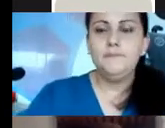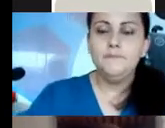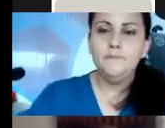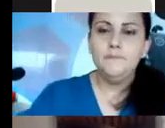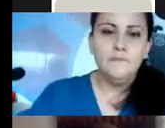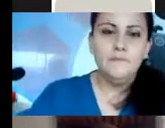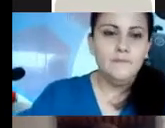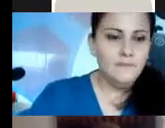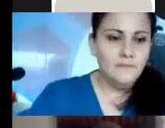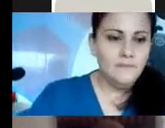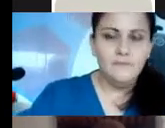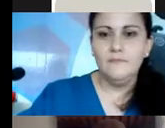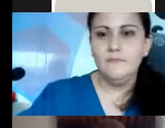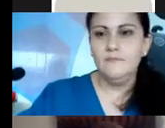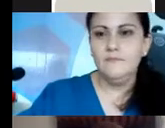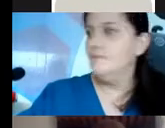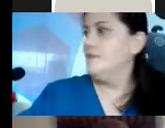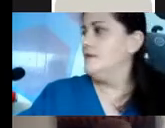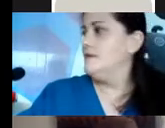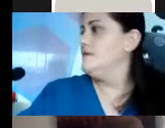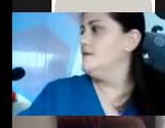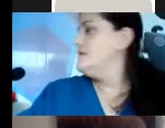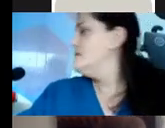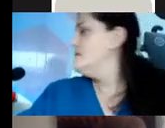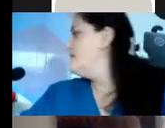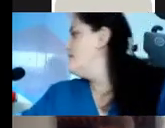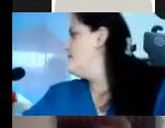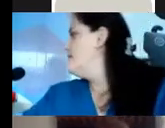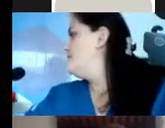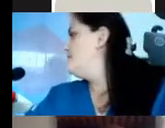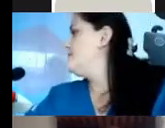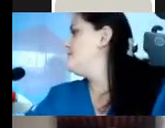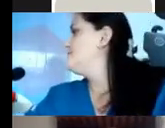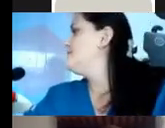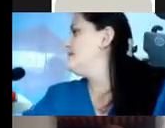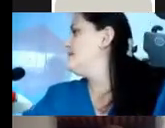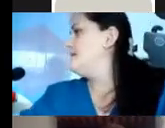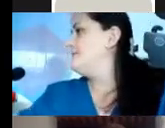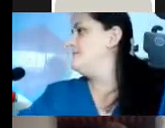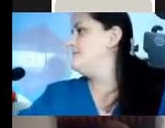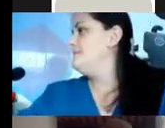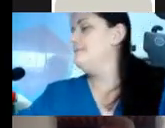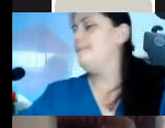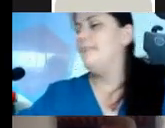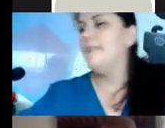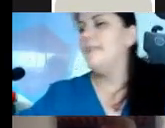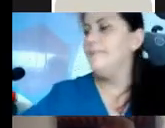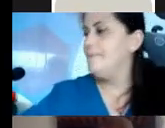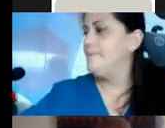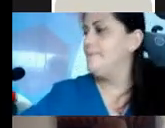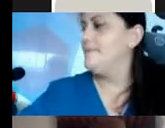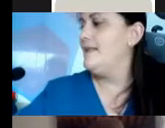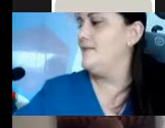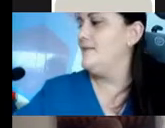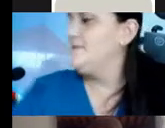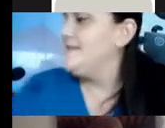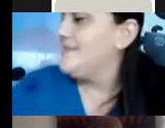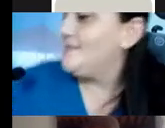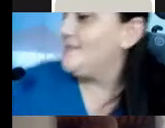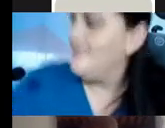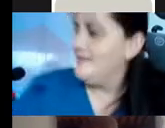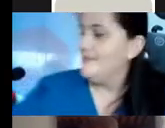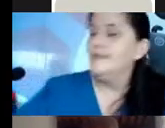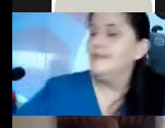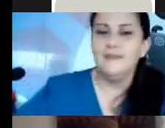este sujeto. Un crecimiento de 3 o de 5 años. Es muy importante tenerlo bien presente. Y un típico